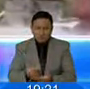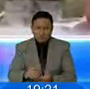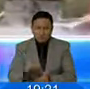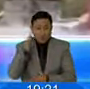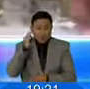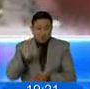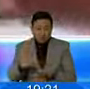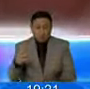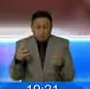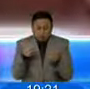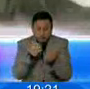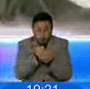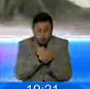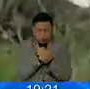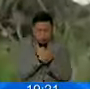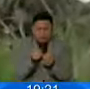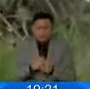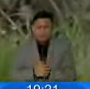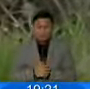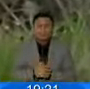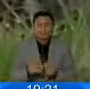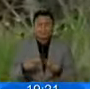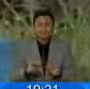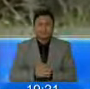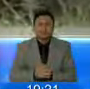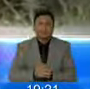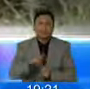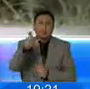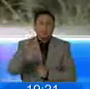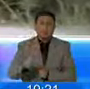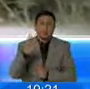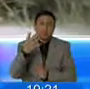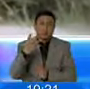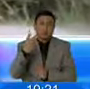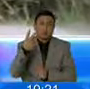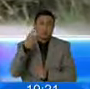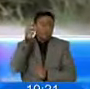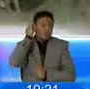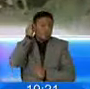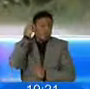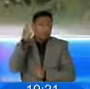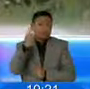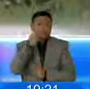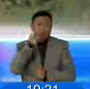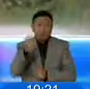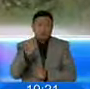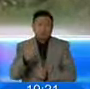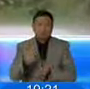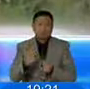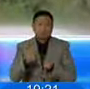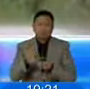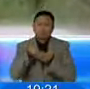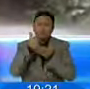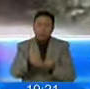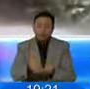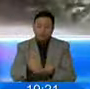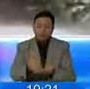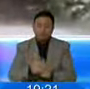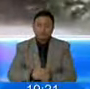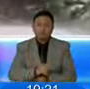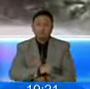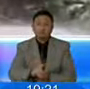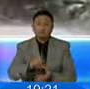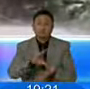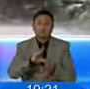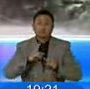ahí aplastados en el carro. Asimismo, los cuatro mayores de edad, dos mujeres y dos hombres, recibieron inmediatamente atención del personal del Centro de